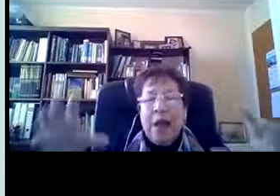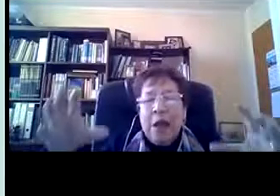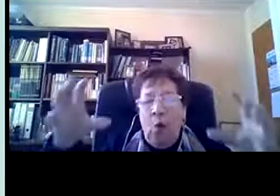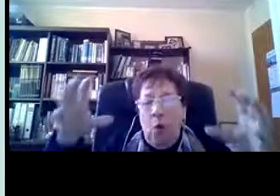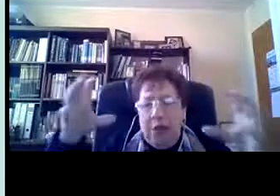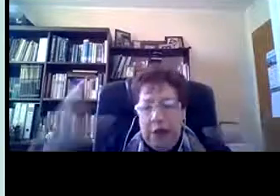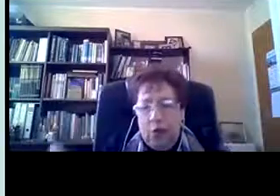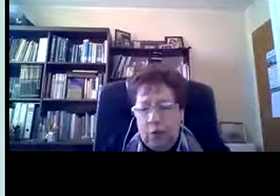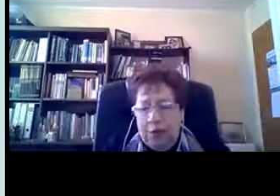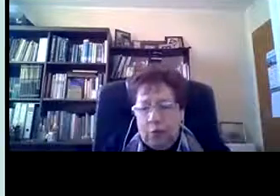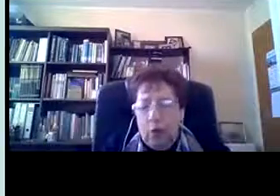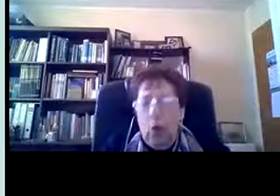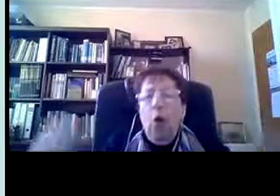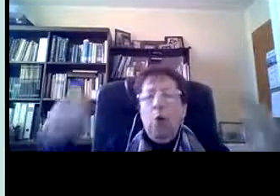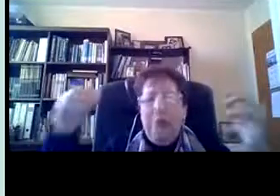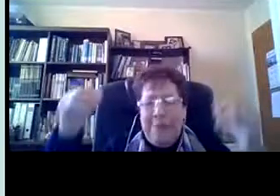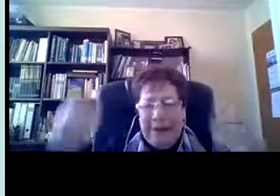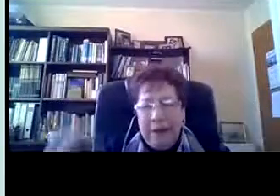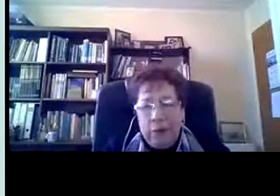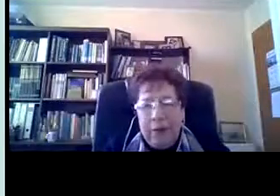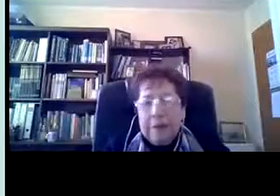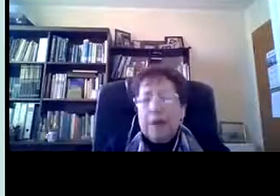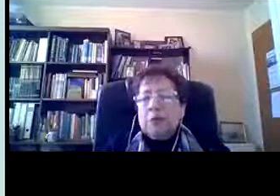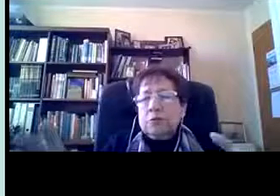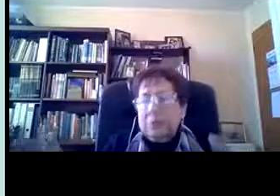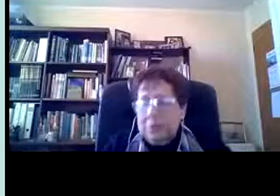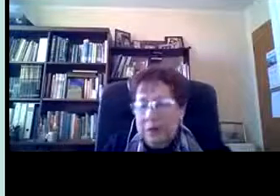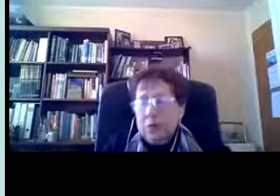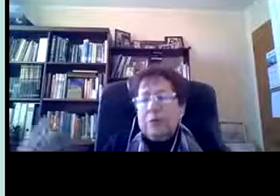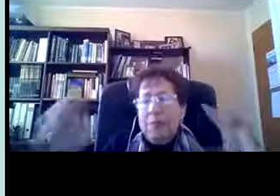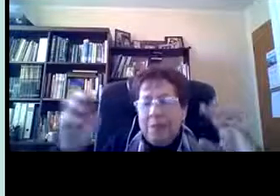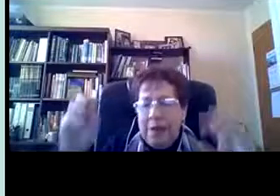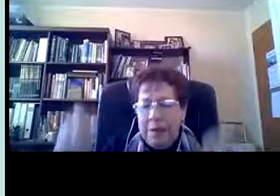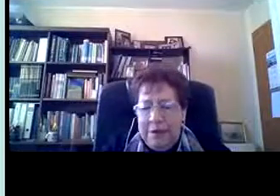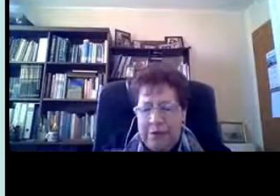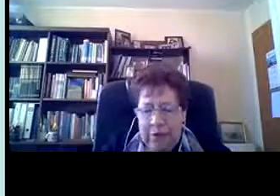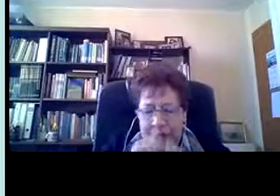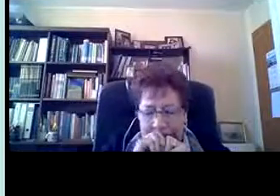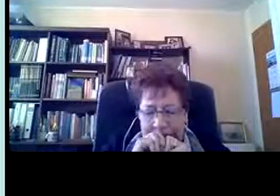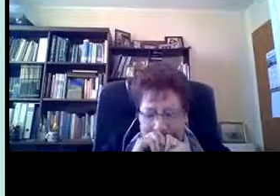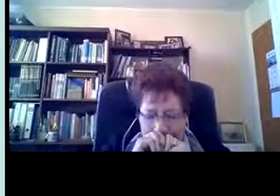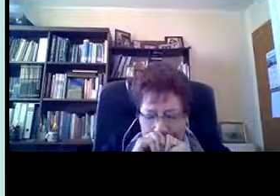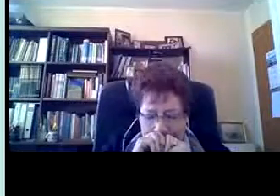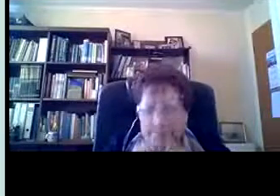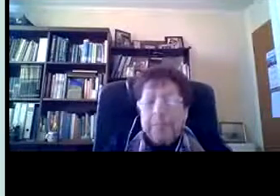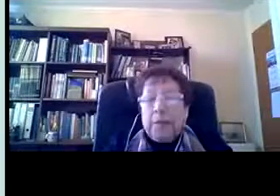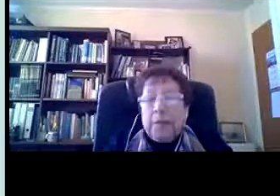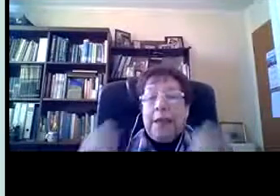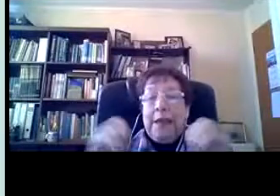sea un hijo nuestro, una pareja nuestra con trastornos de déficit